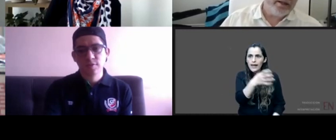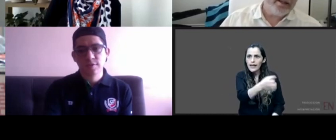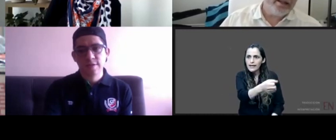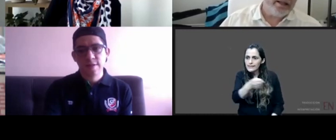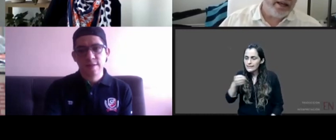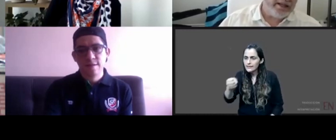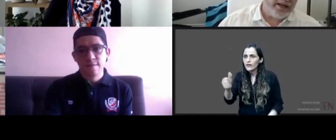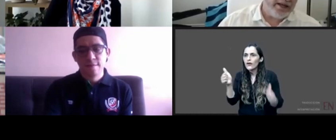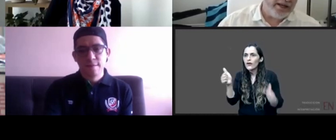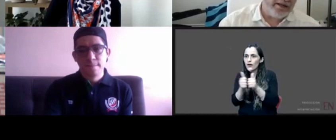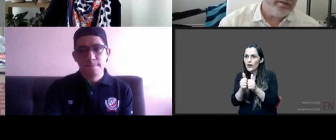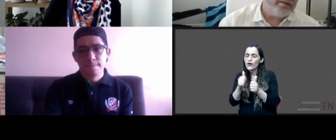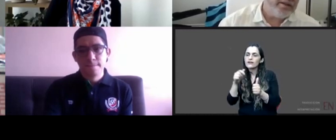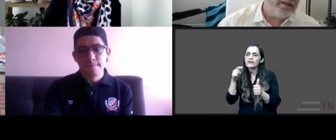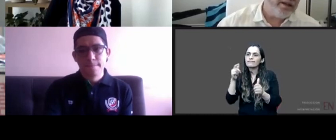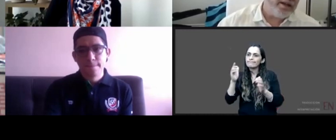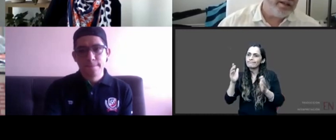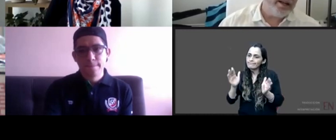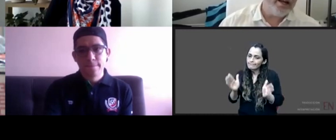identidad